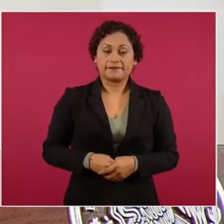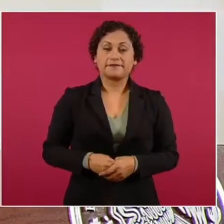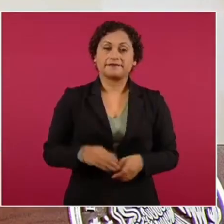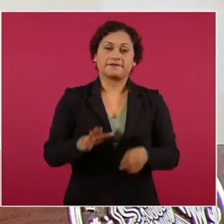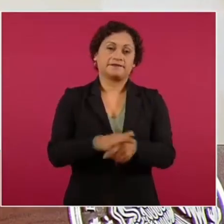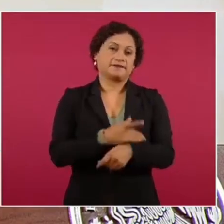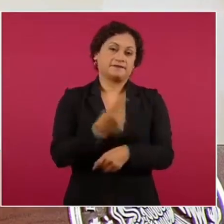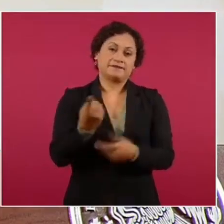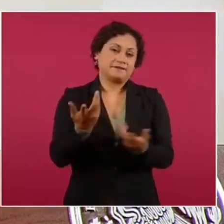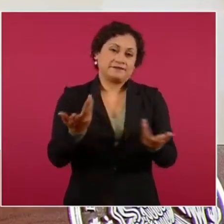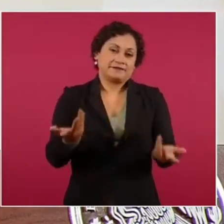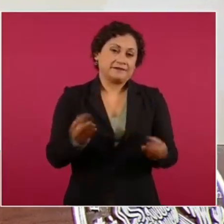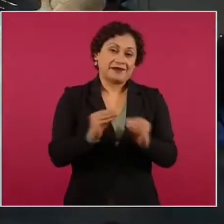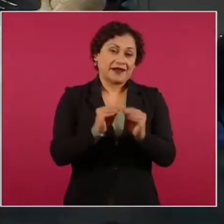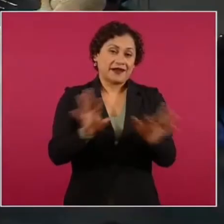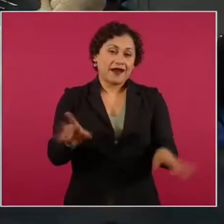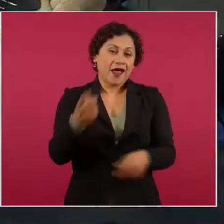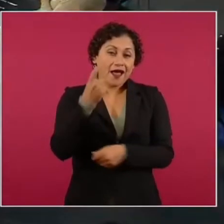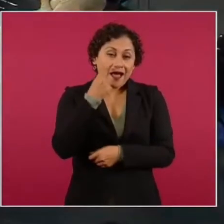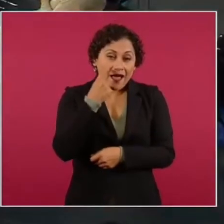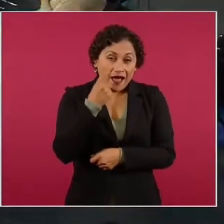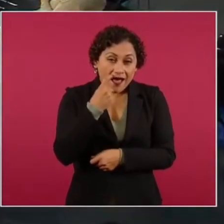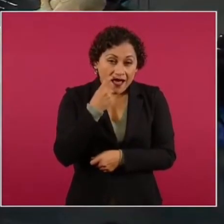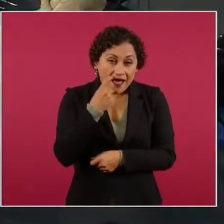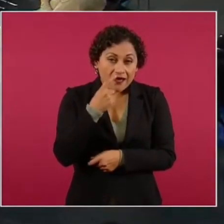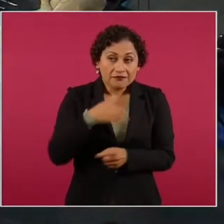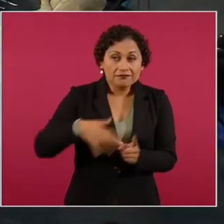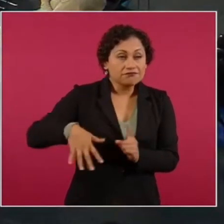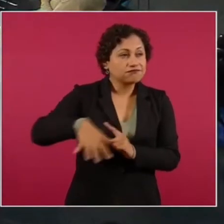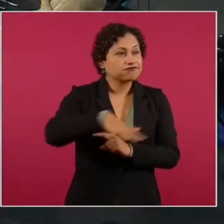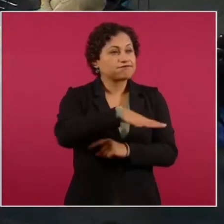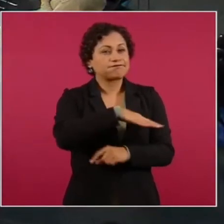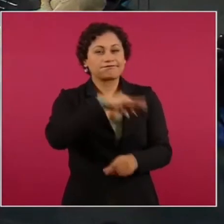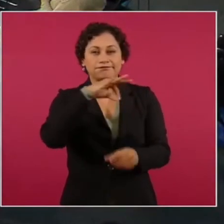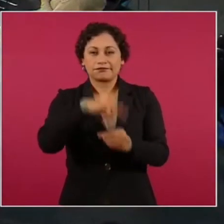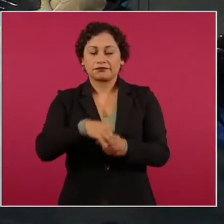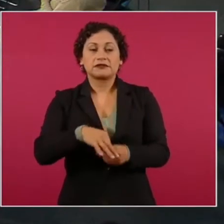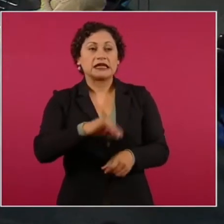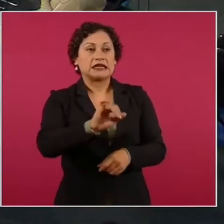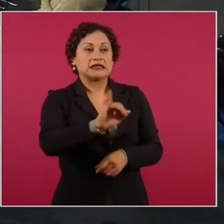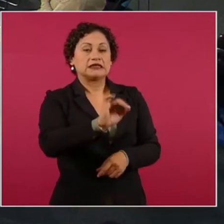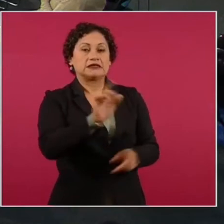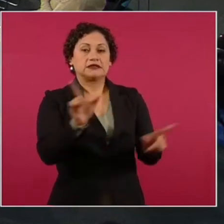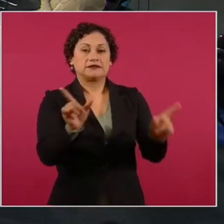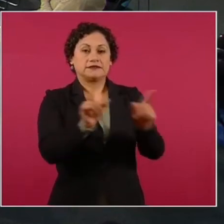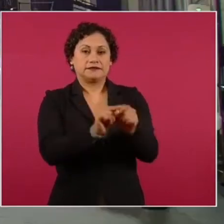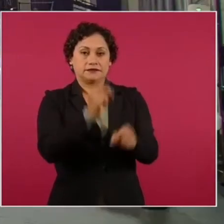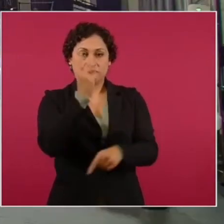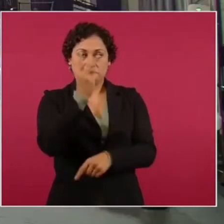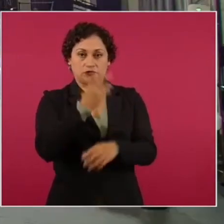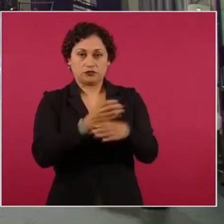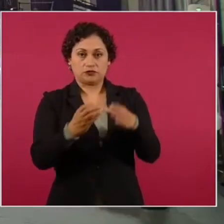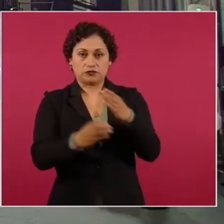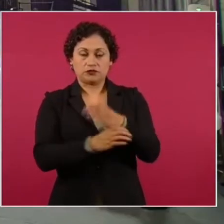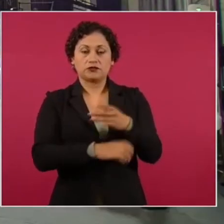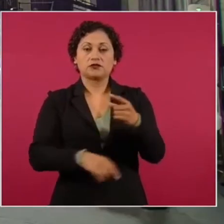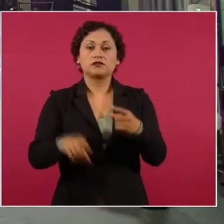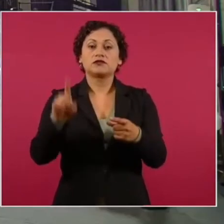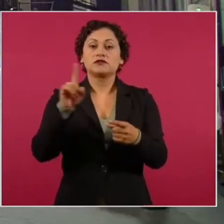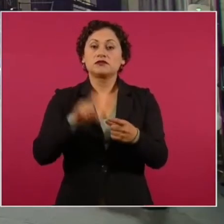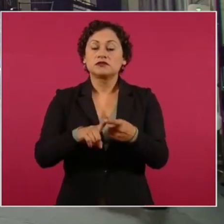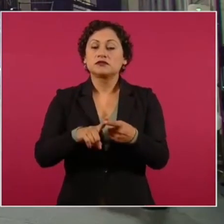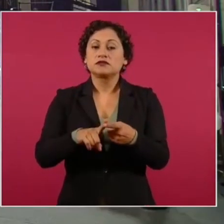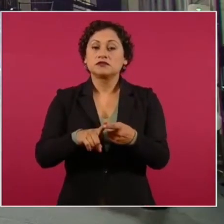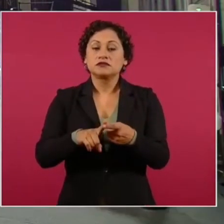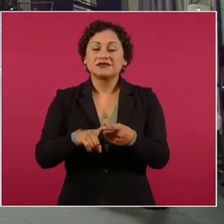por todos estos intereses que están en juego. Bueno, ya te contesté. Sí, no, brevemente, dos asuntos. Sonaron los mariachis en la mañana, señor